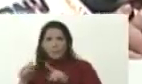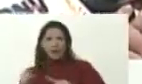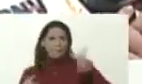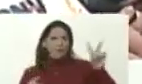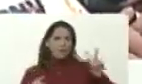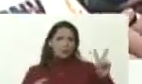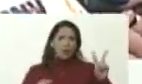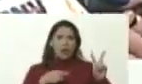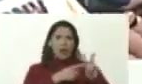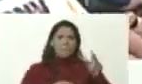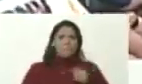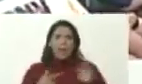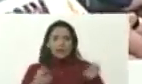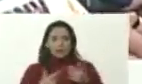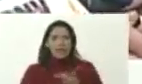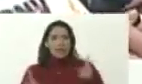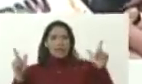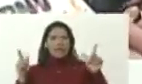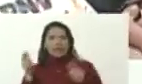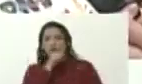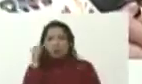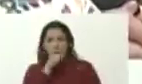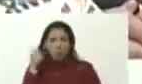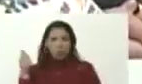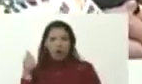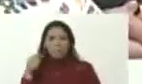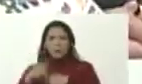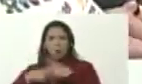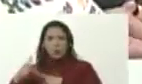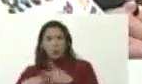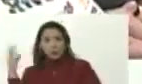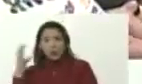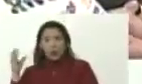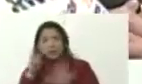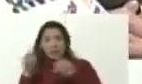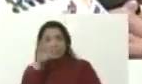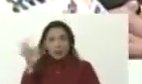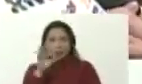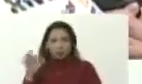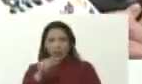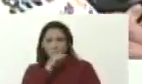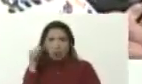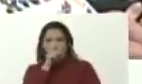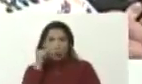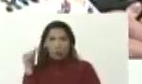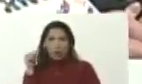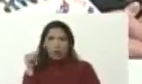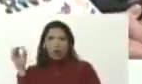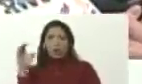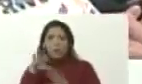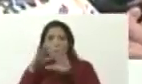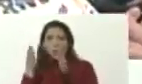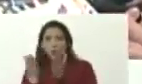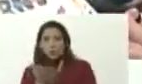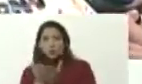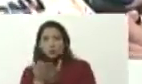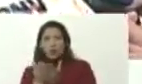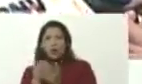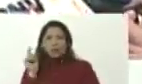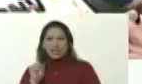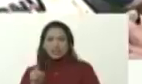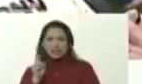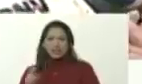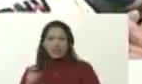pase libre de la droga que ellos producen, de la cantidad de cocaína, el 70% de cocaína del mundo, necesitan un frente abierto por el